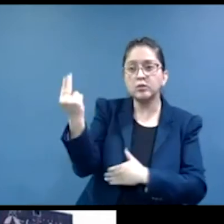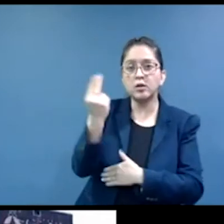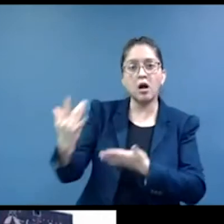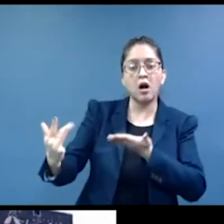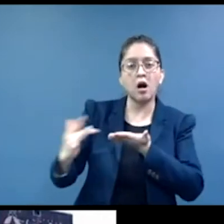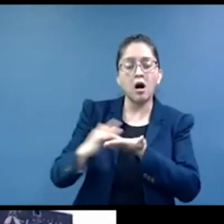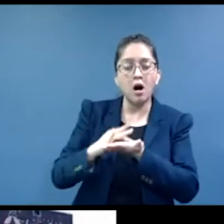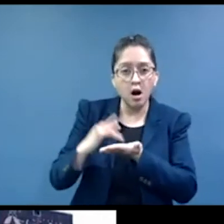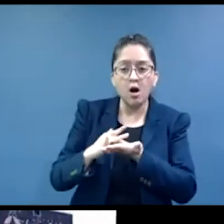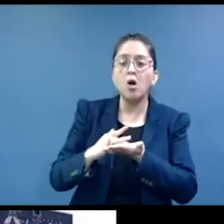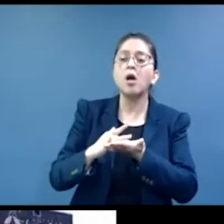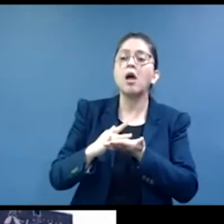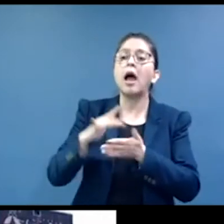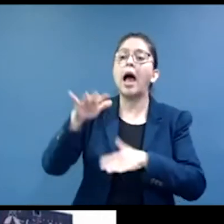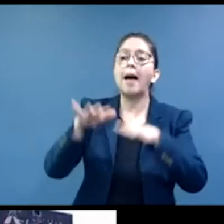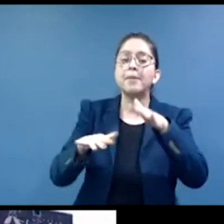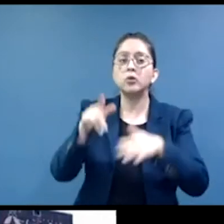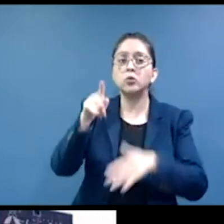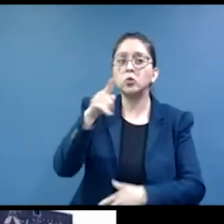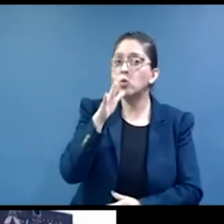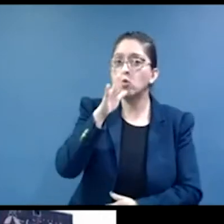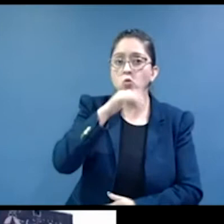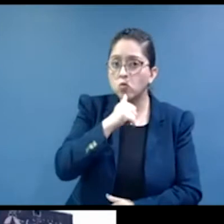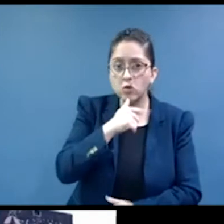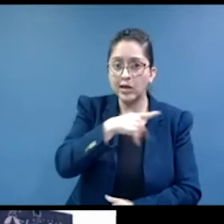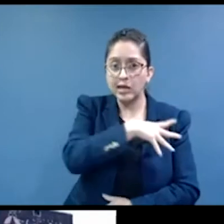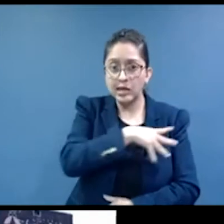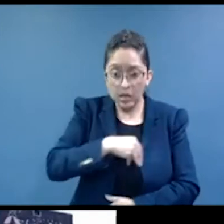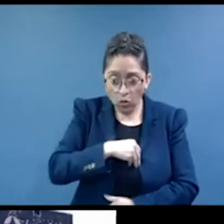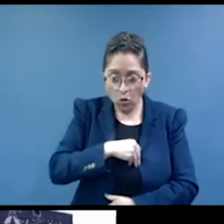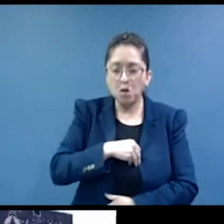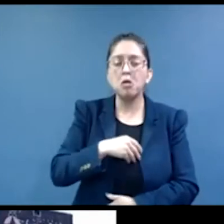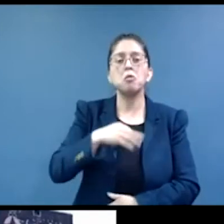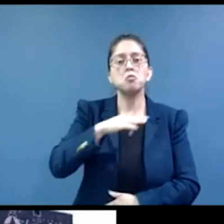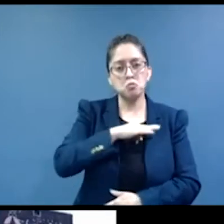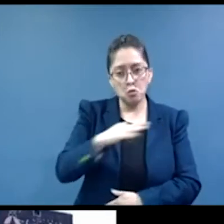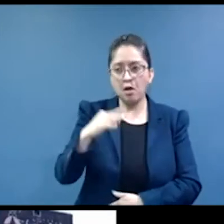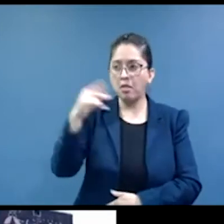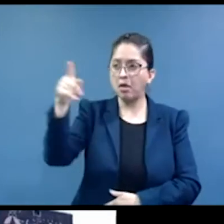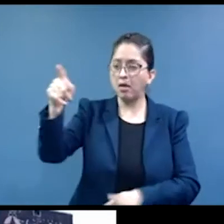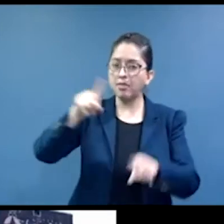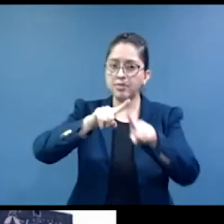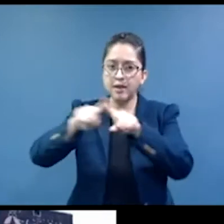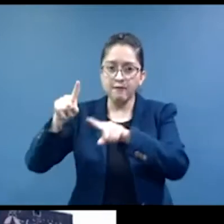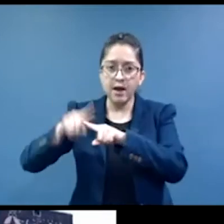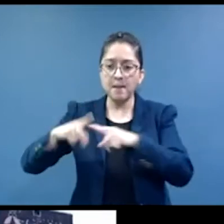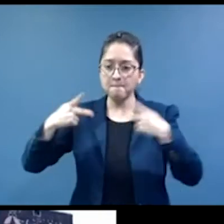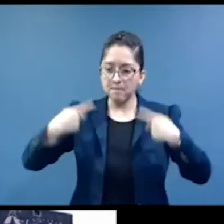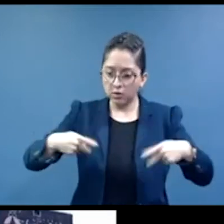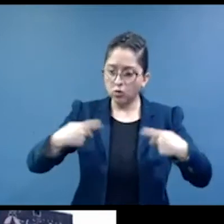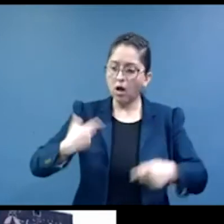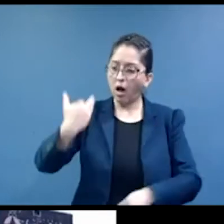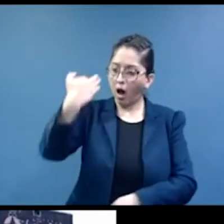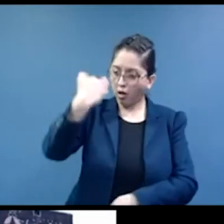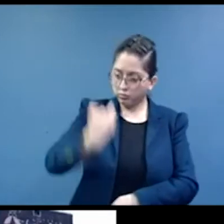de infertilidad, se pueda acceder a estos procedimientos de una manera equitativa y sin discriminar, ¿no?